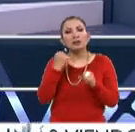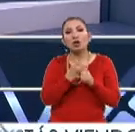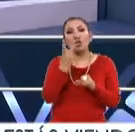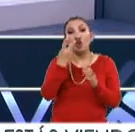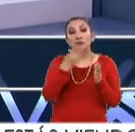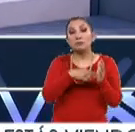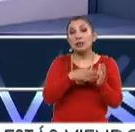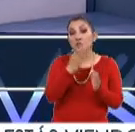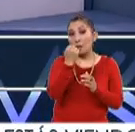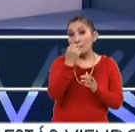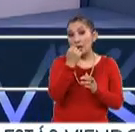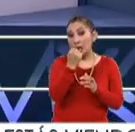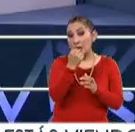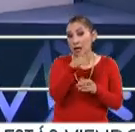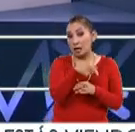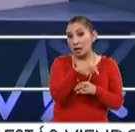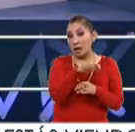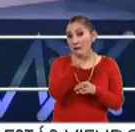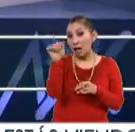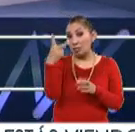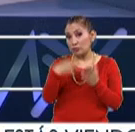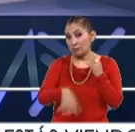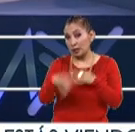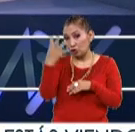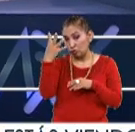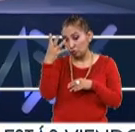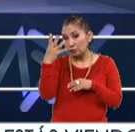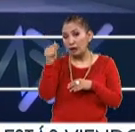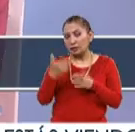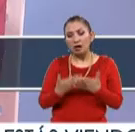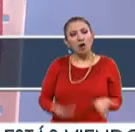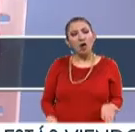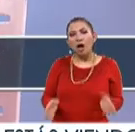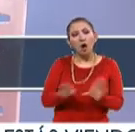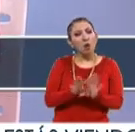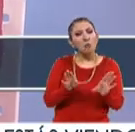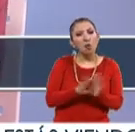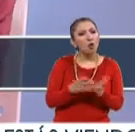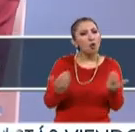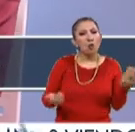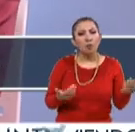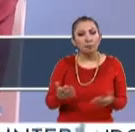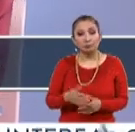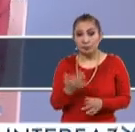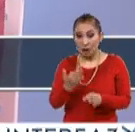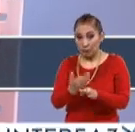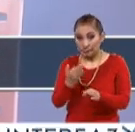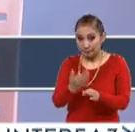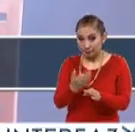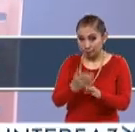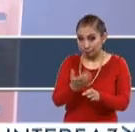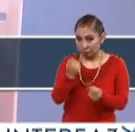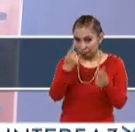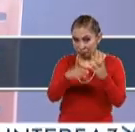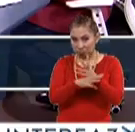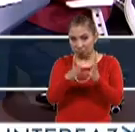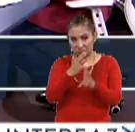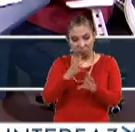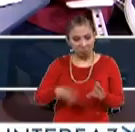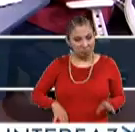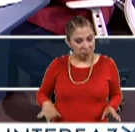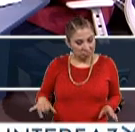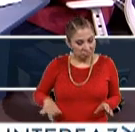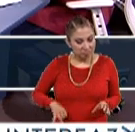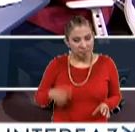menos? 2009 empezó. 2009. A 2014. ¿Y en la actualidad cómo estamos ya después de la actualidad hay cosas interesantes,